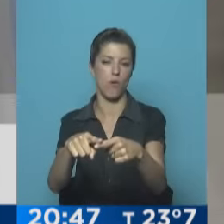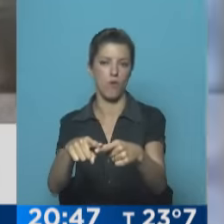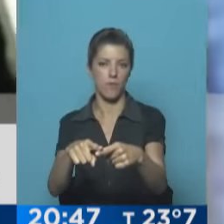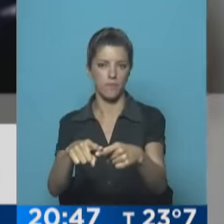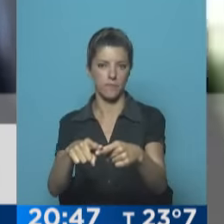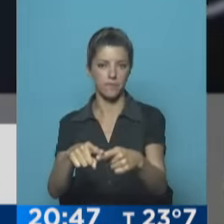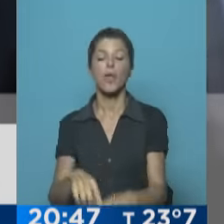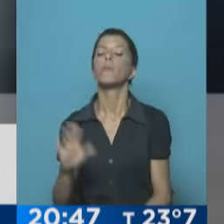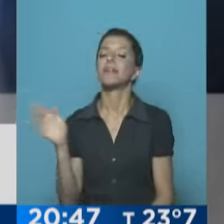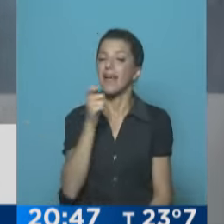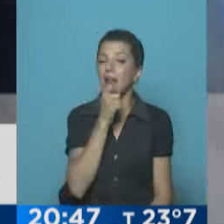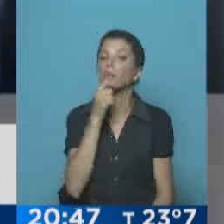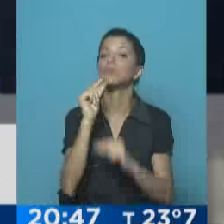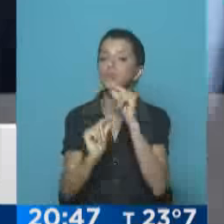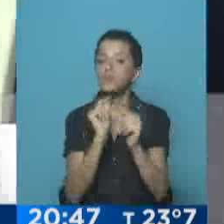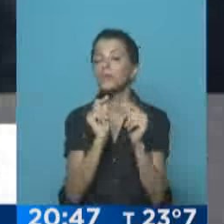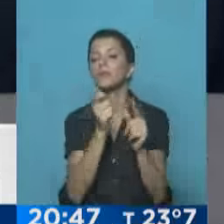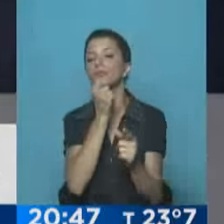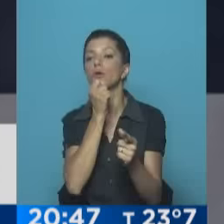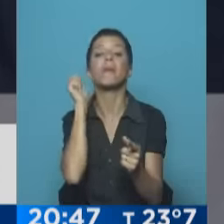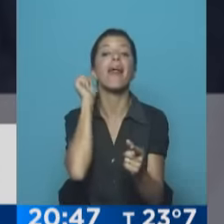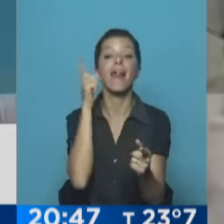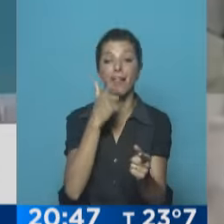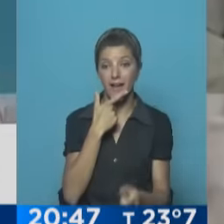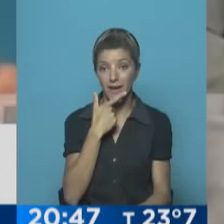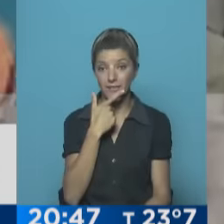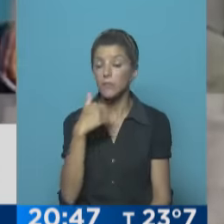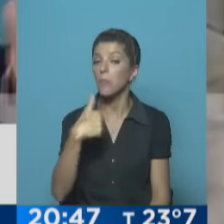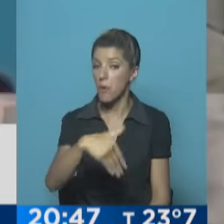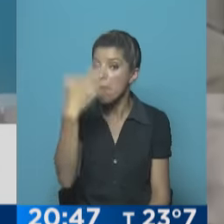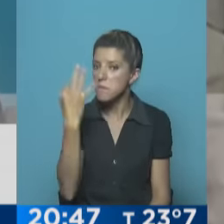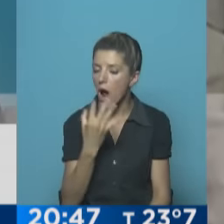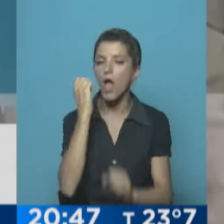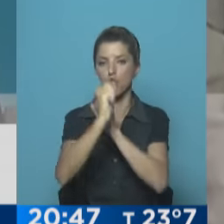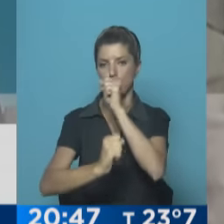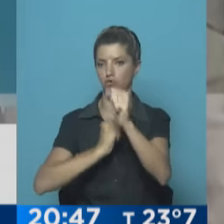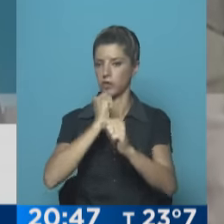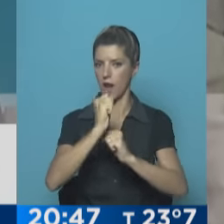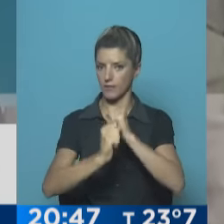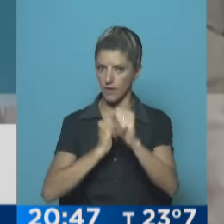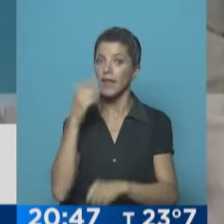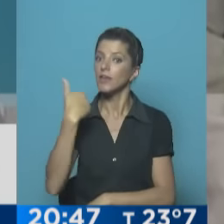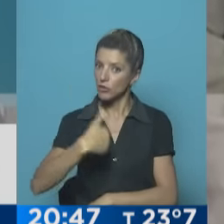tengan certidumbre sobre la provisión de gas, van a poder realmente industrializarlo